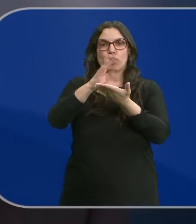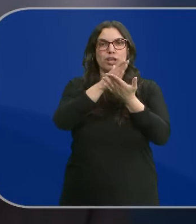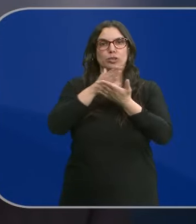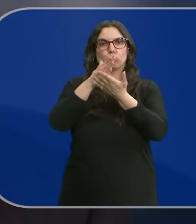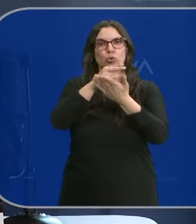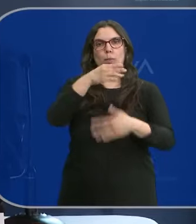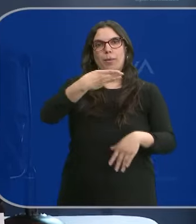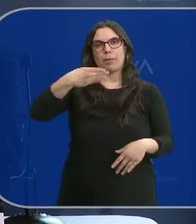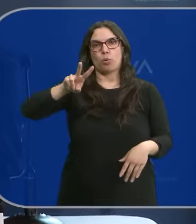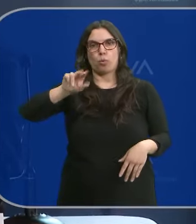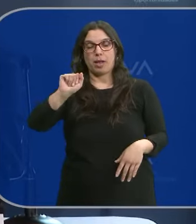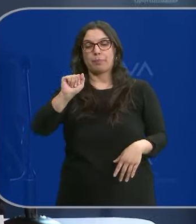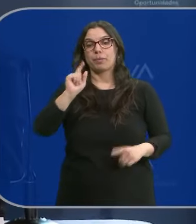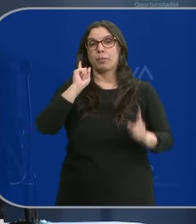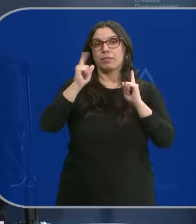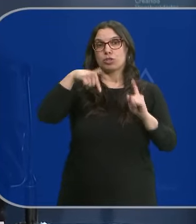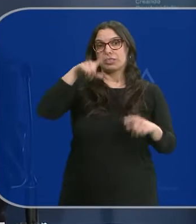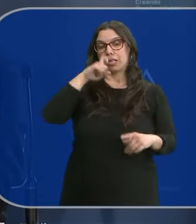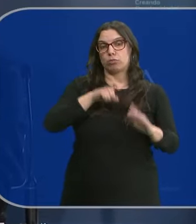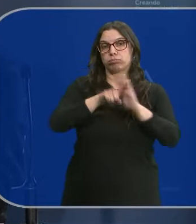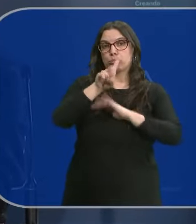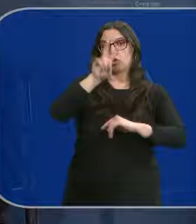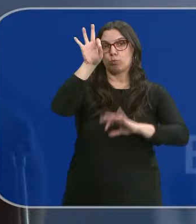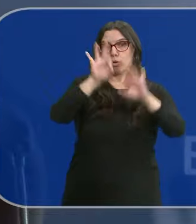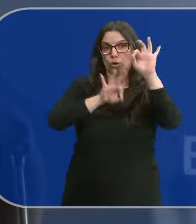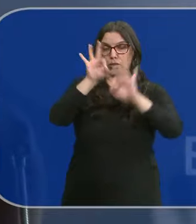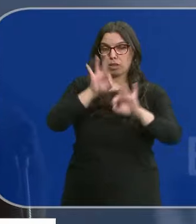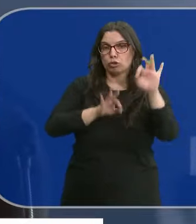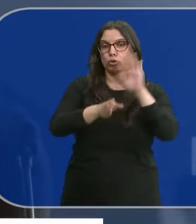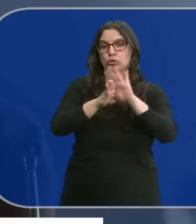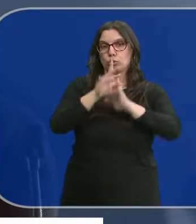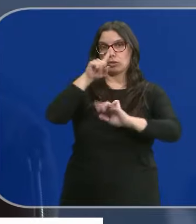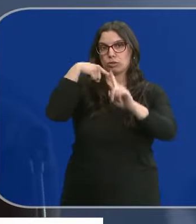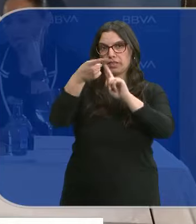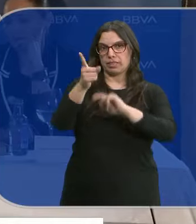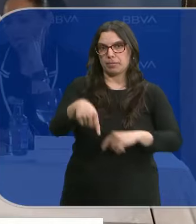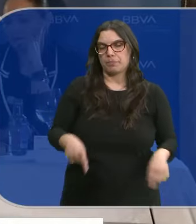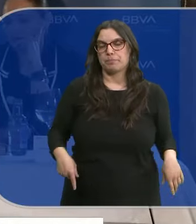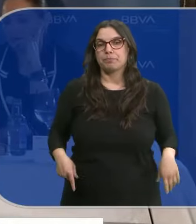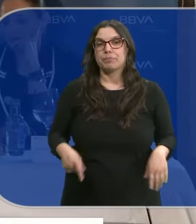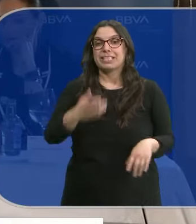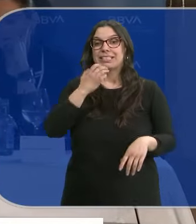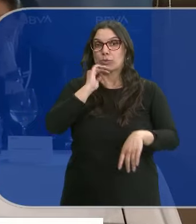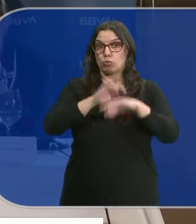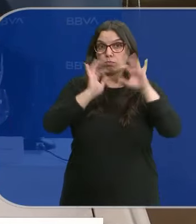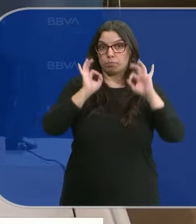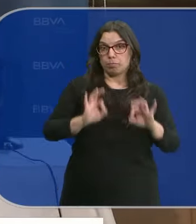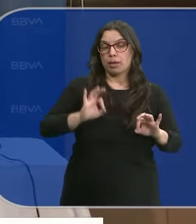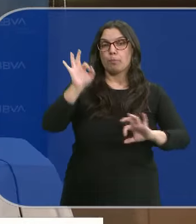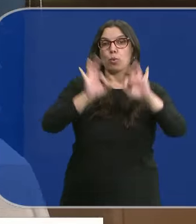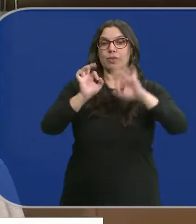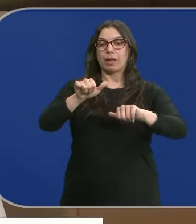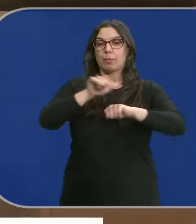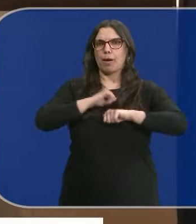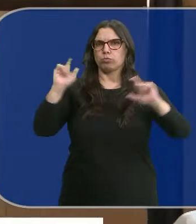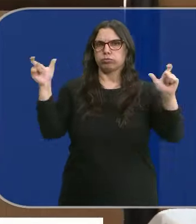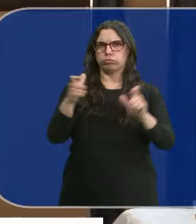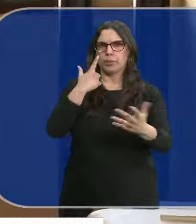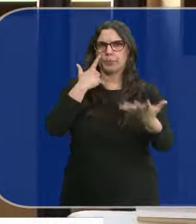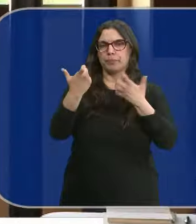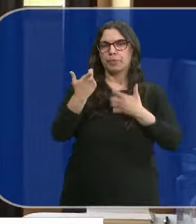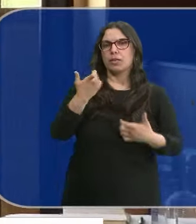La previsión es que durante este año aumente un 2% y mantenga ese incremento durante 2025. De cumplirse, la tasa de paro se reducirá de forma